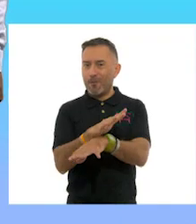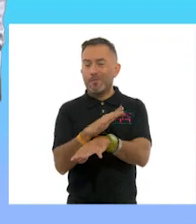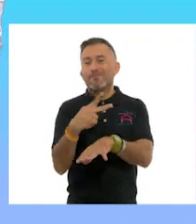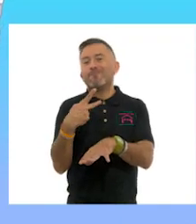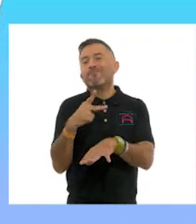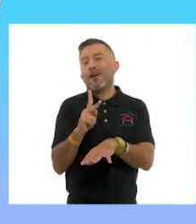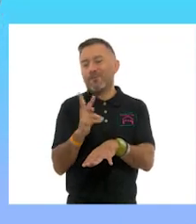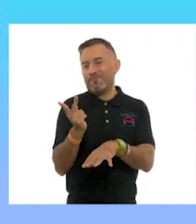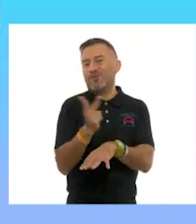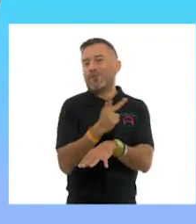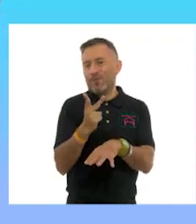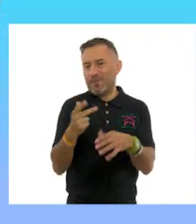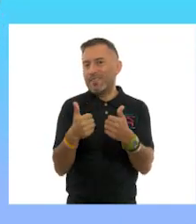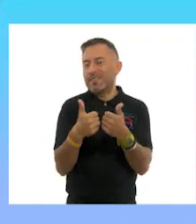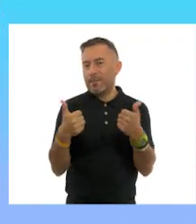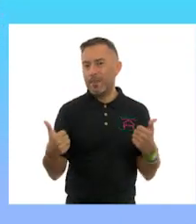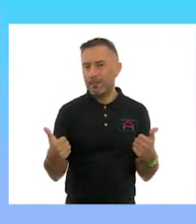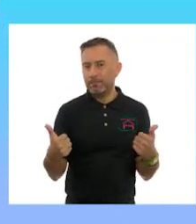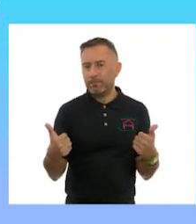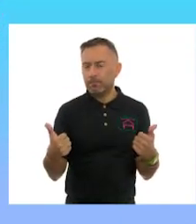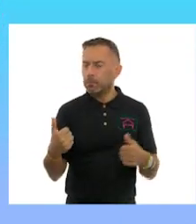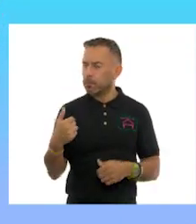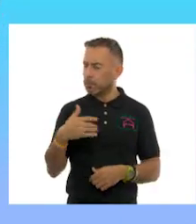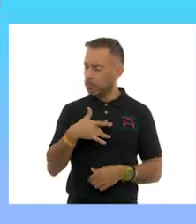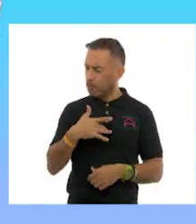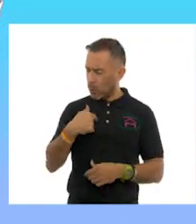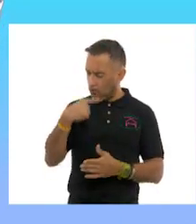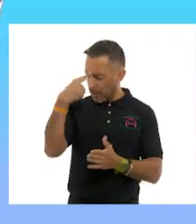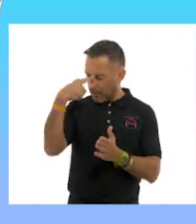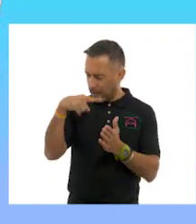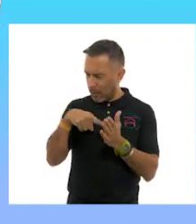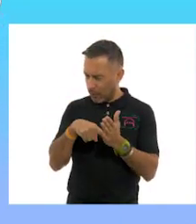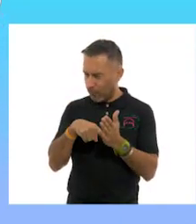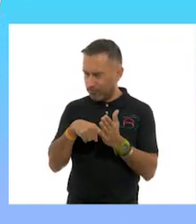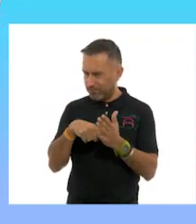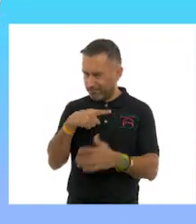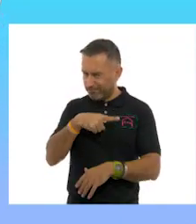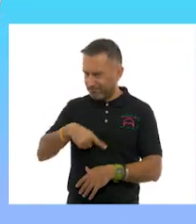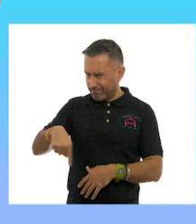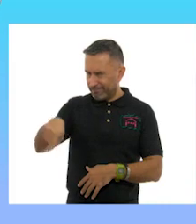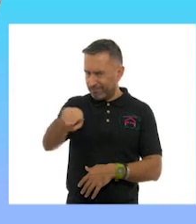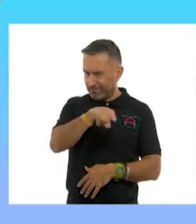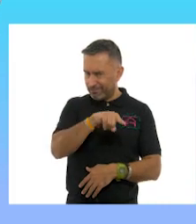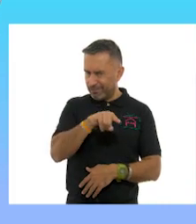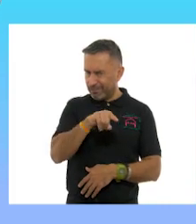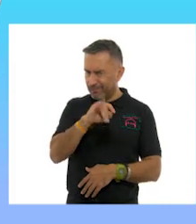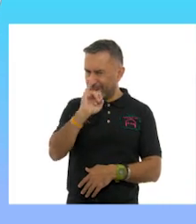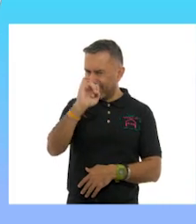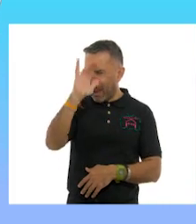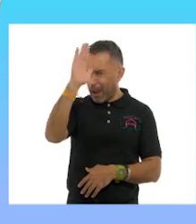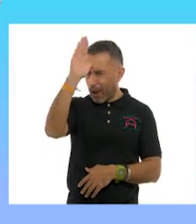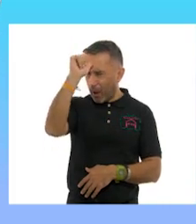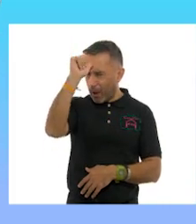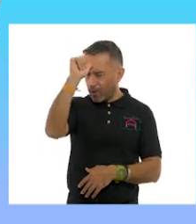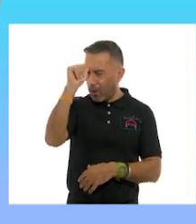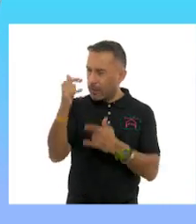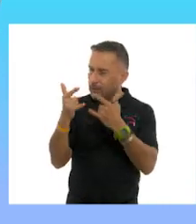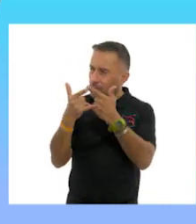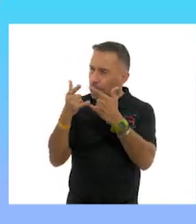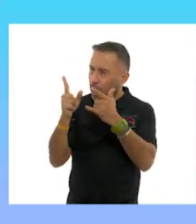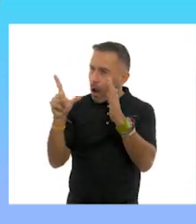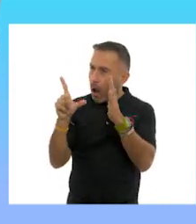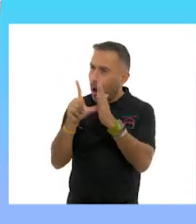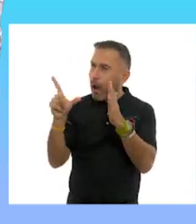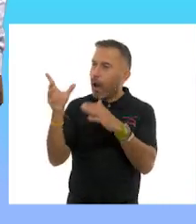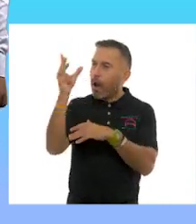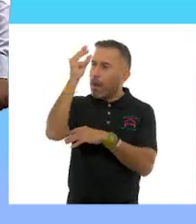otra. Sin embargo, yo creo que en lo que todos podemos estar de acuerdo es que nunca hay que desobedecer a nuestra